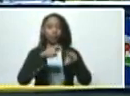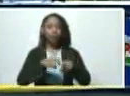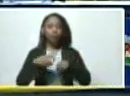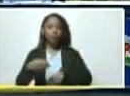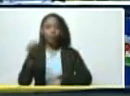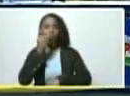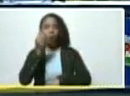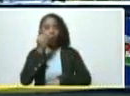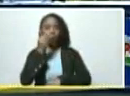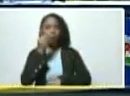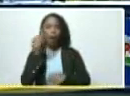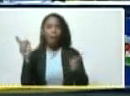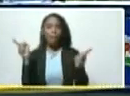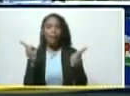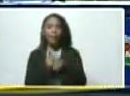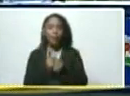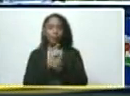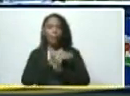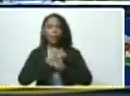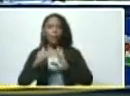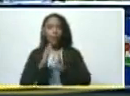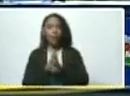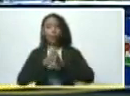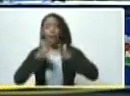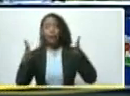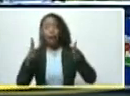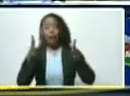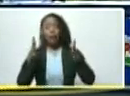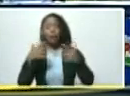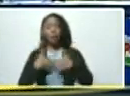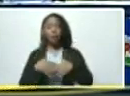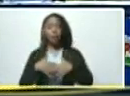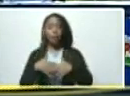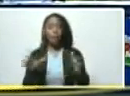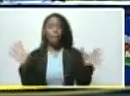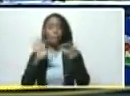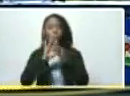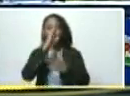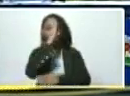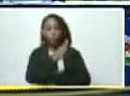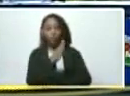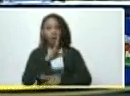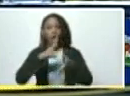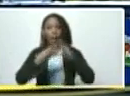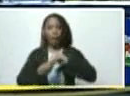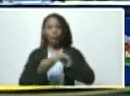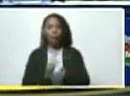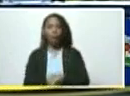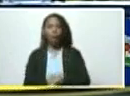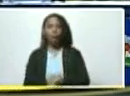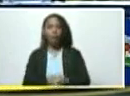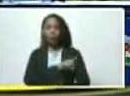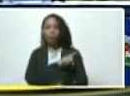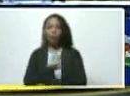agroalimentaria a pequeña, mediana y gran escala con vinculación directa de los CLAP en cumplimiento de nuestro